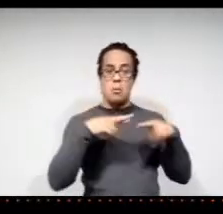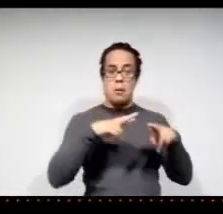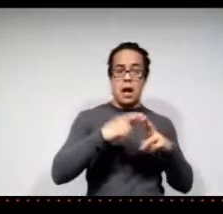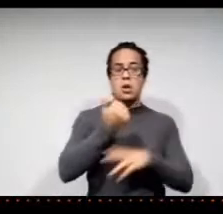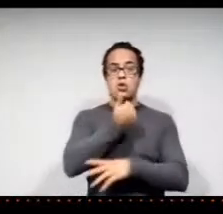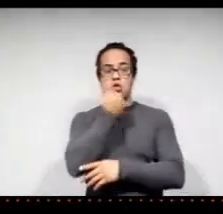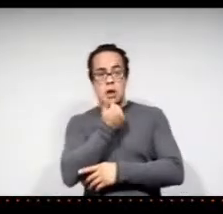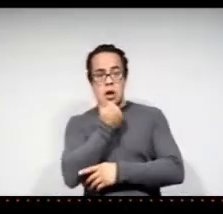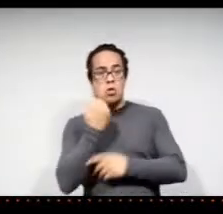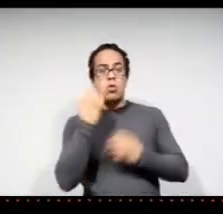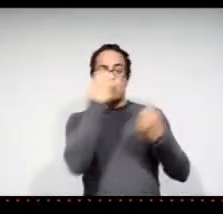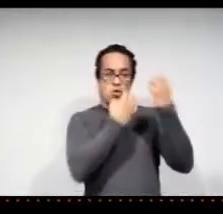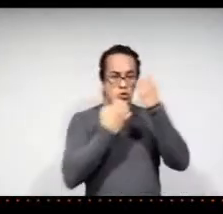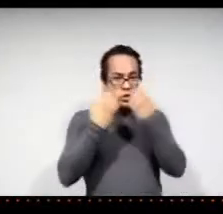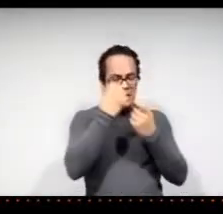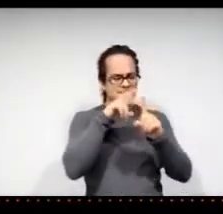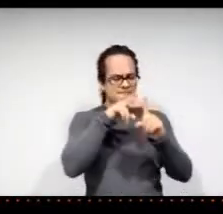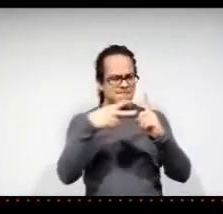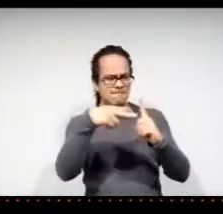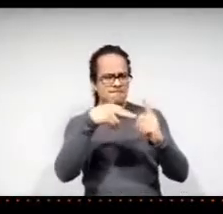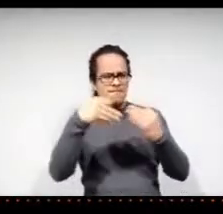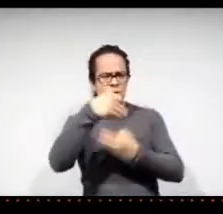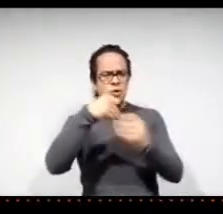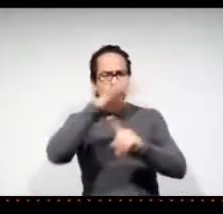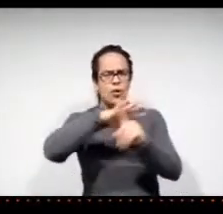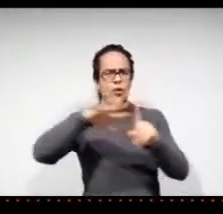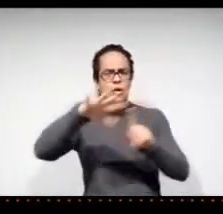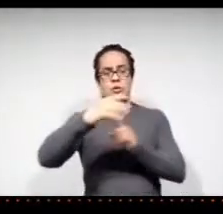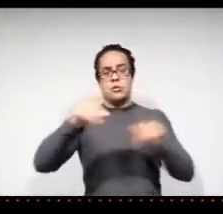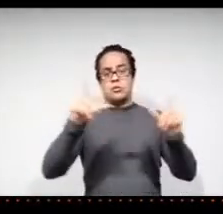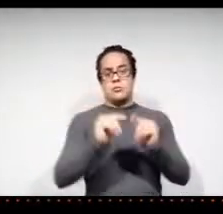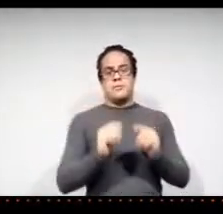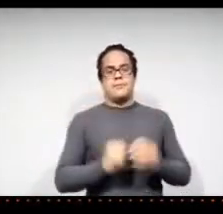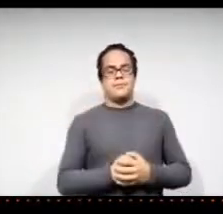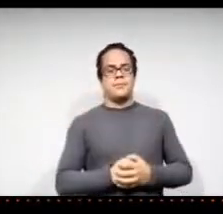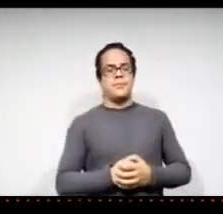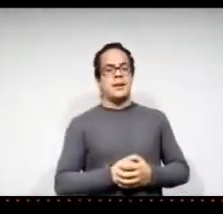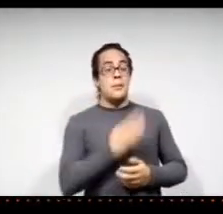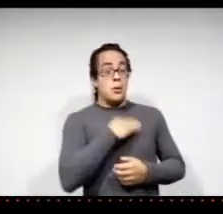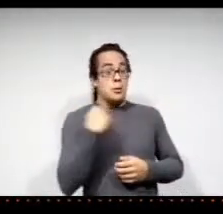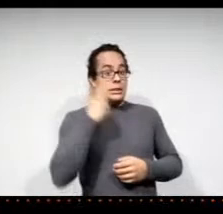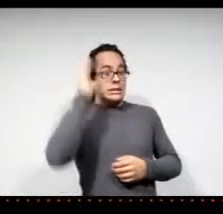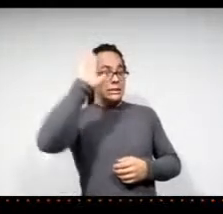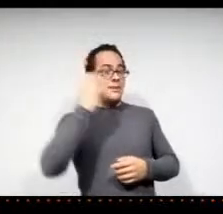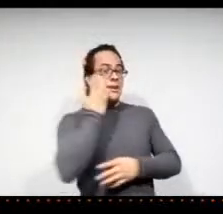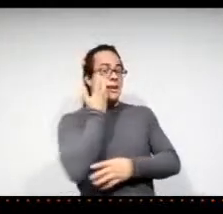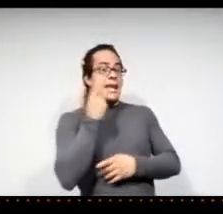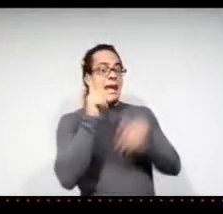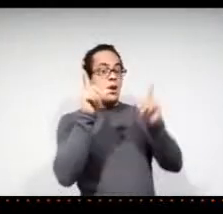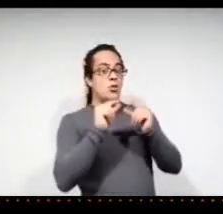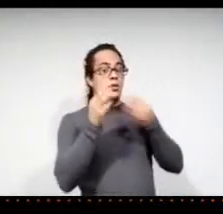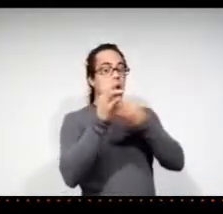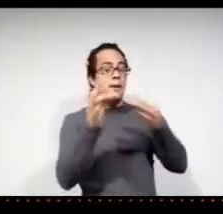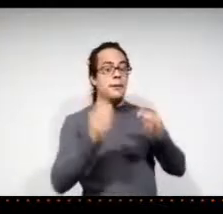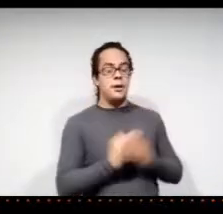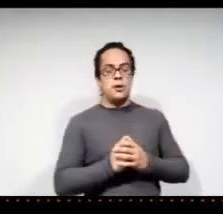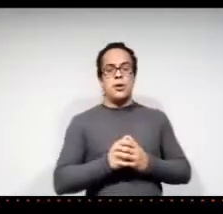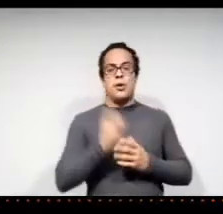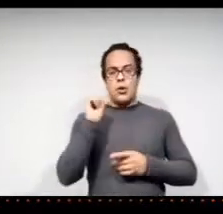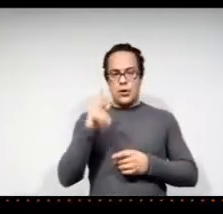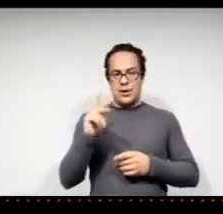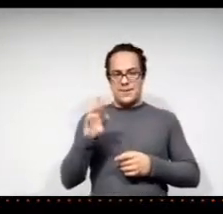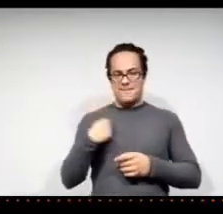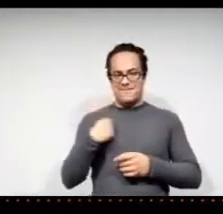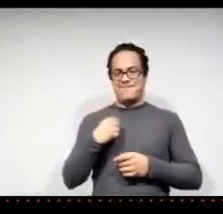tiene también sus particularidades. Pati, si me permites agregar algo muy breve. Nada sí, más. Claro que sí, adelante, Pepe. No, me